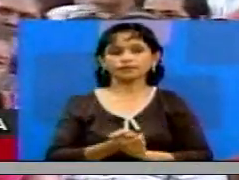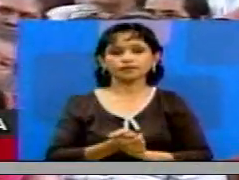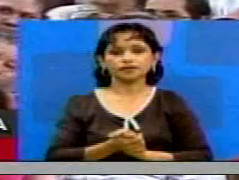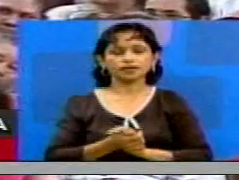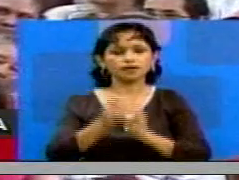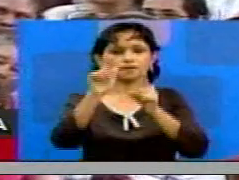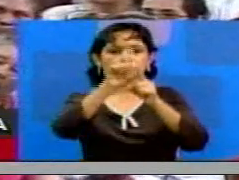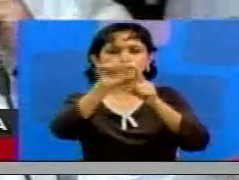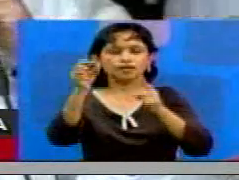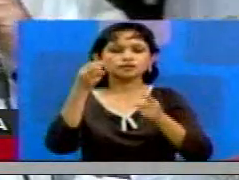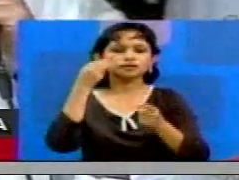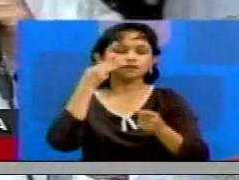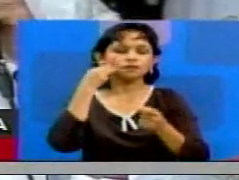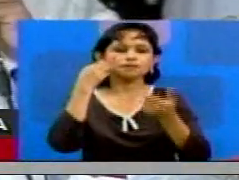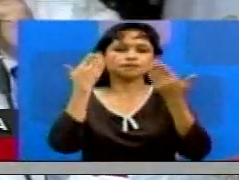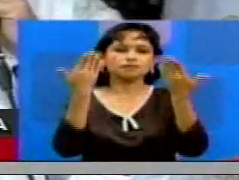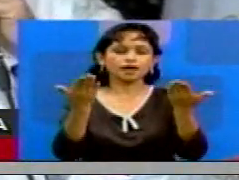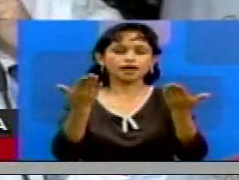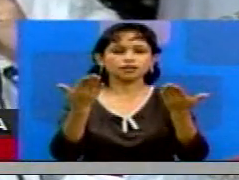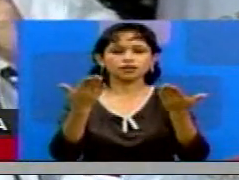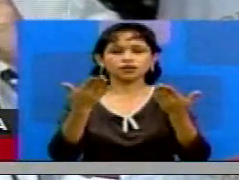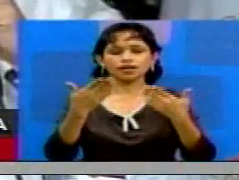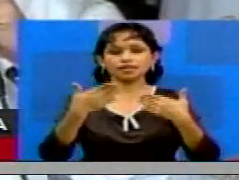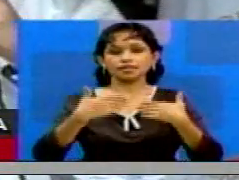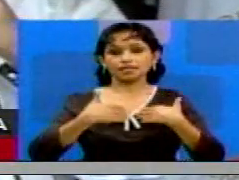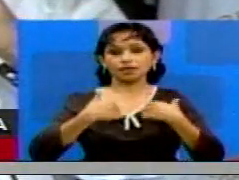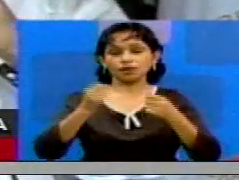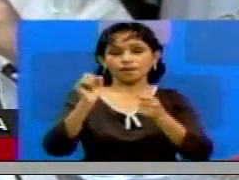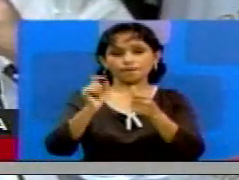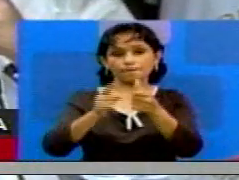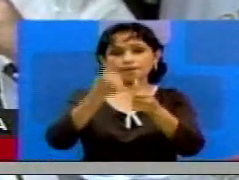ya en el mes de mayo, en saludo al primero de mayo,